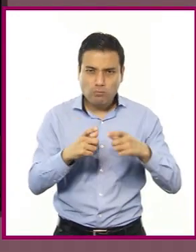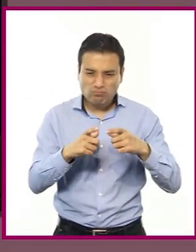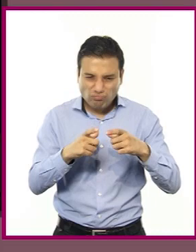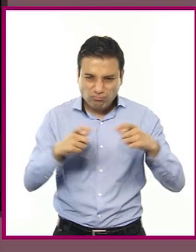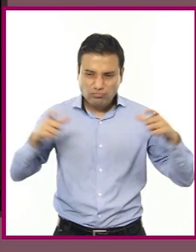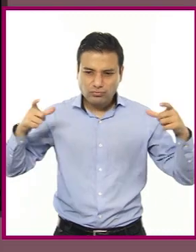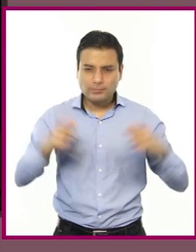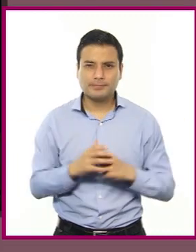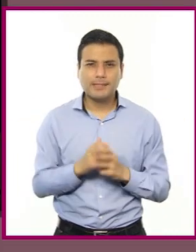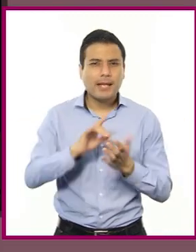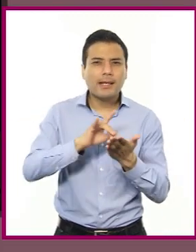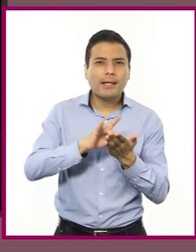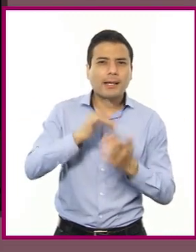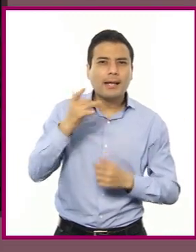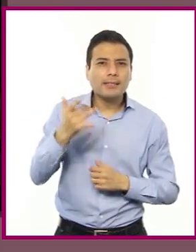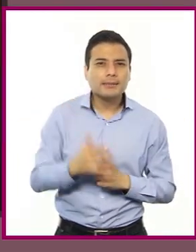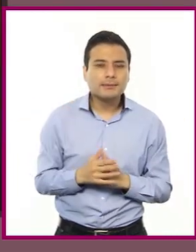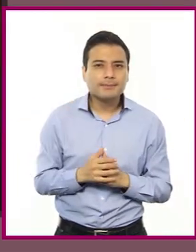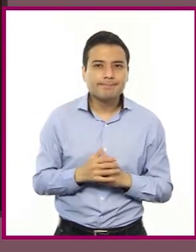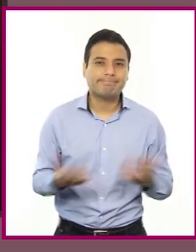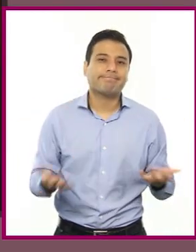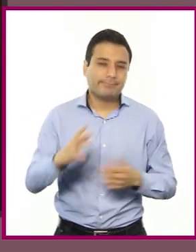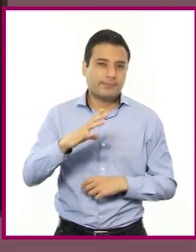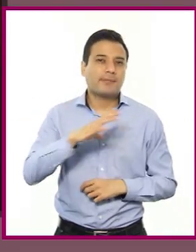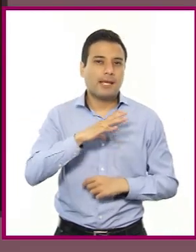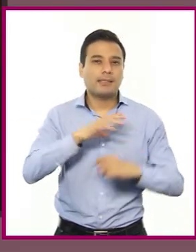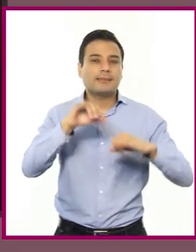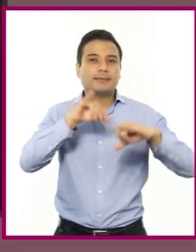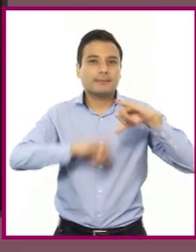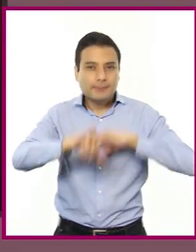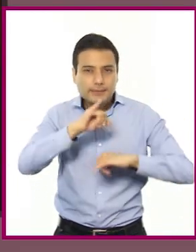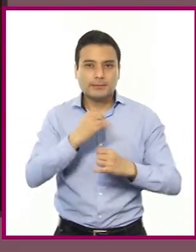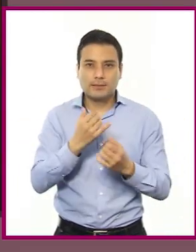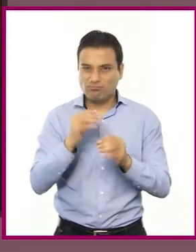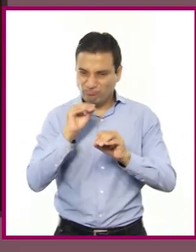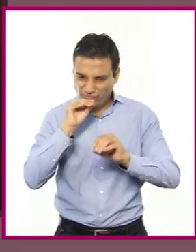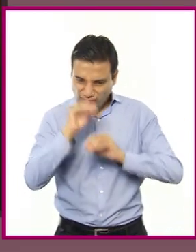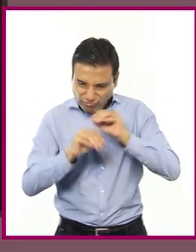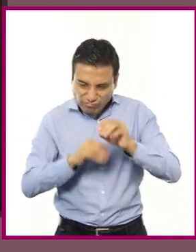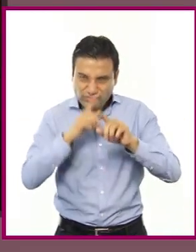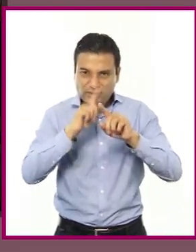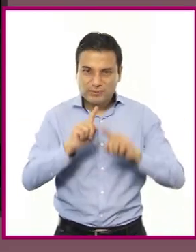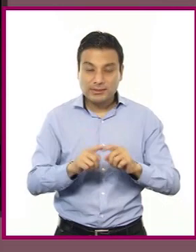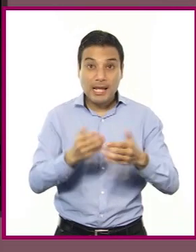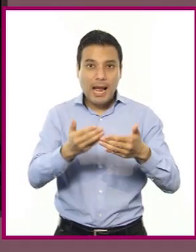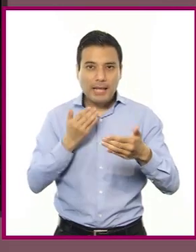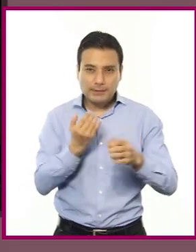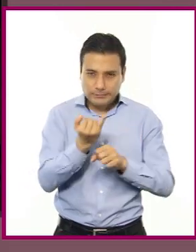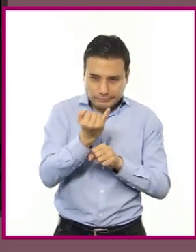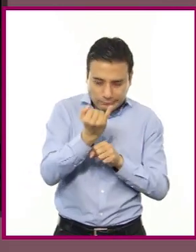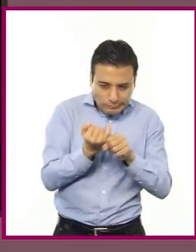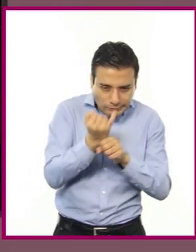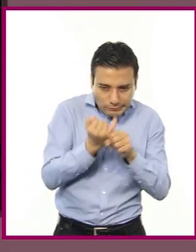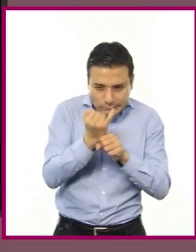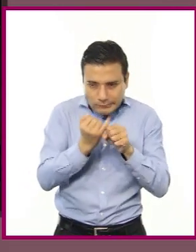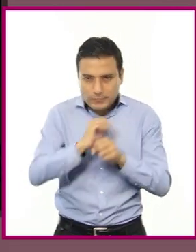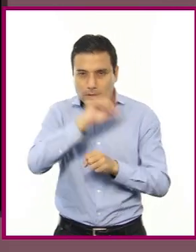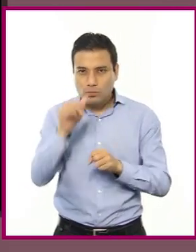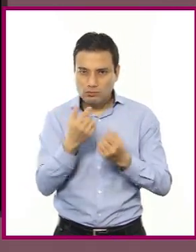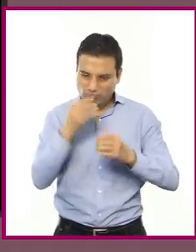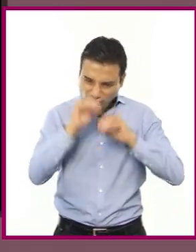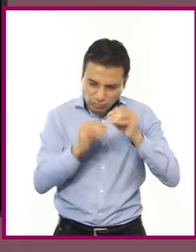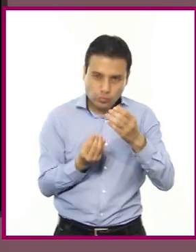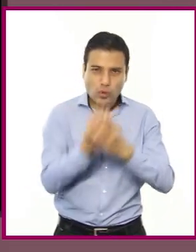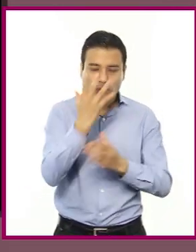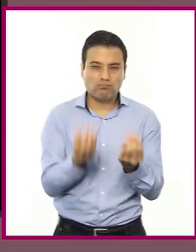producción fue posible gracias a la aplicación de la ciencia en la agricultura. Se realizaron investigaciones con el objeto de producir más